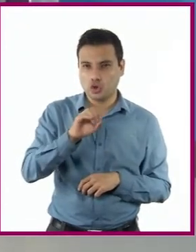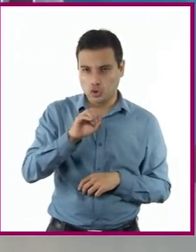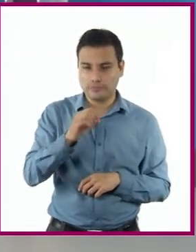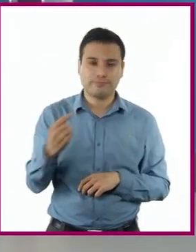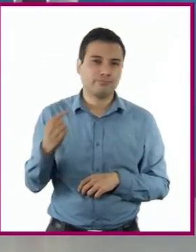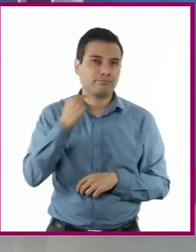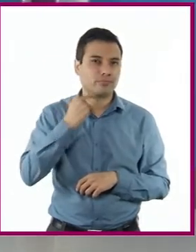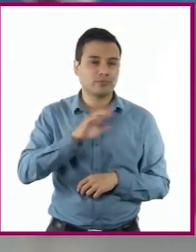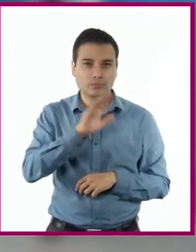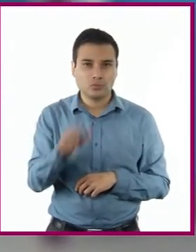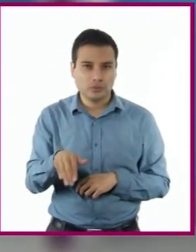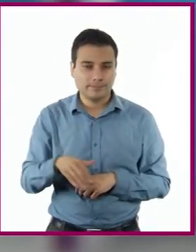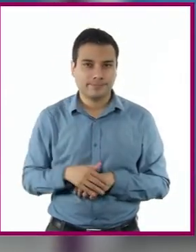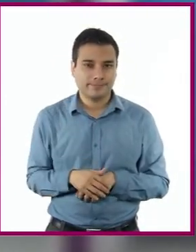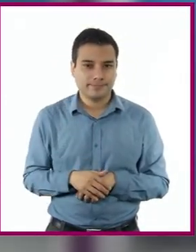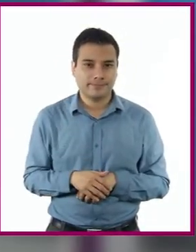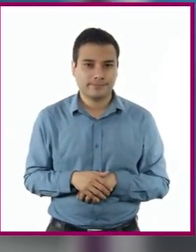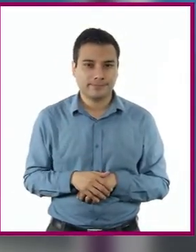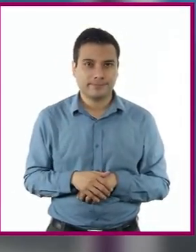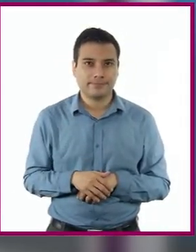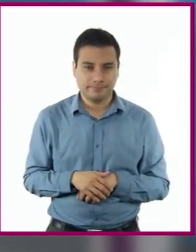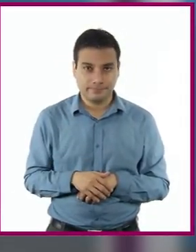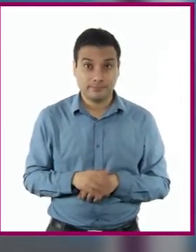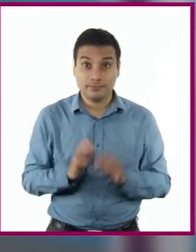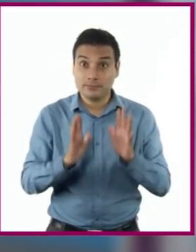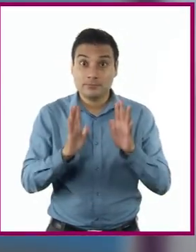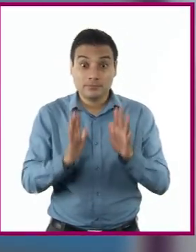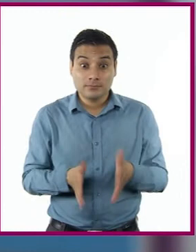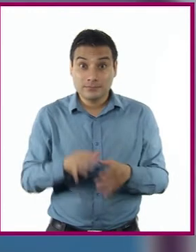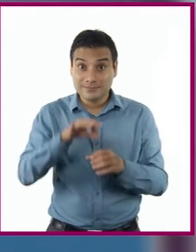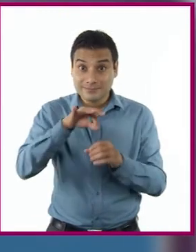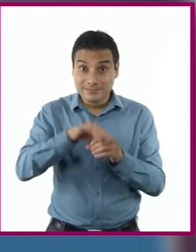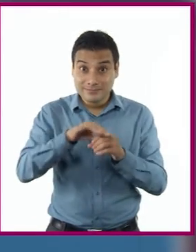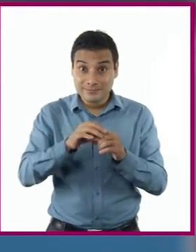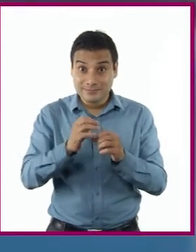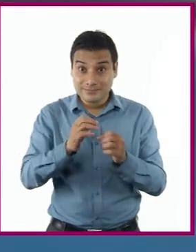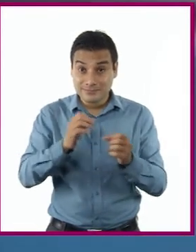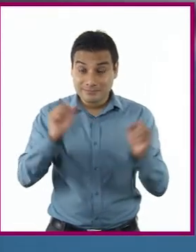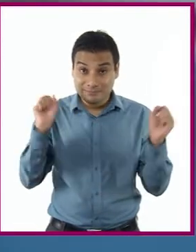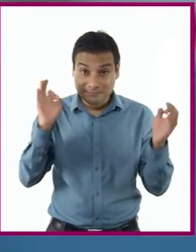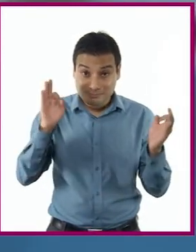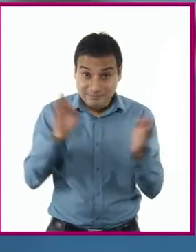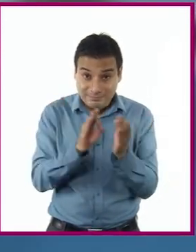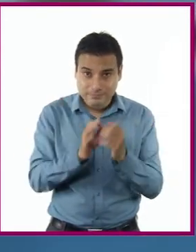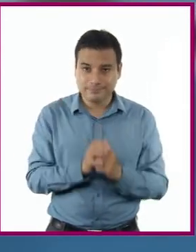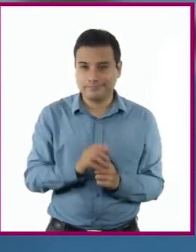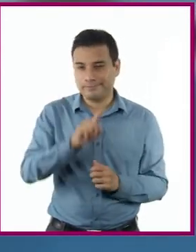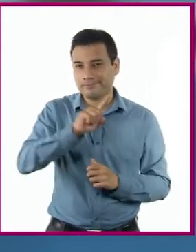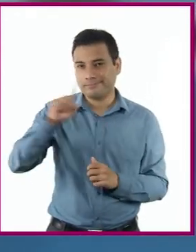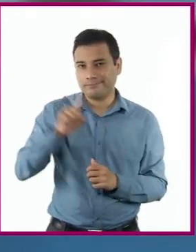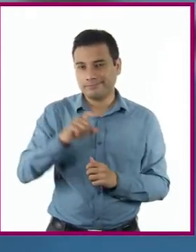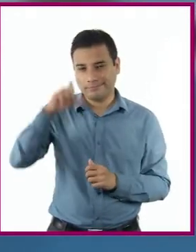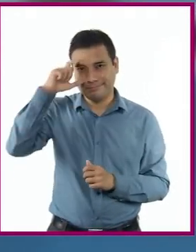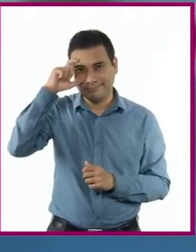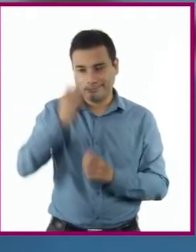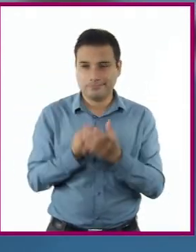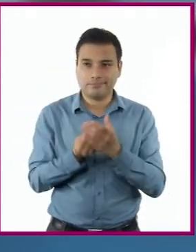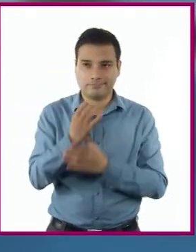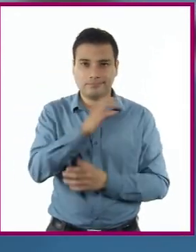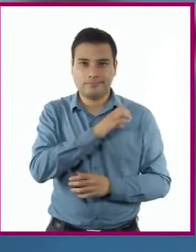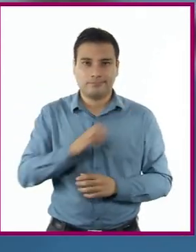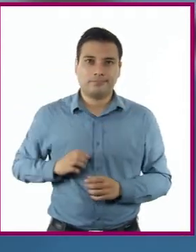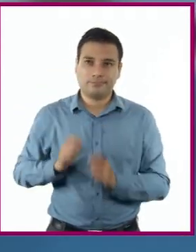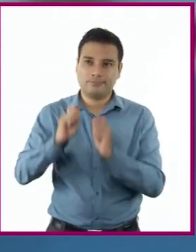su vida. Debido a la cercanía de las elecciones, fue Ernesto Zedillo Ponce de León quien tomó lugar como el nuevo candidato